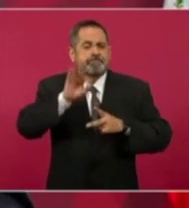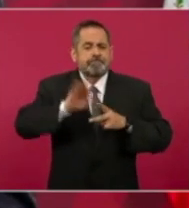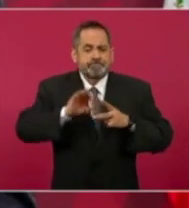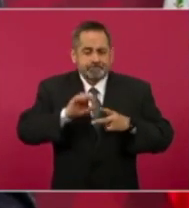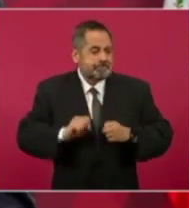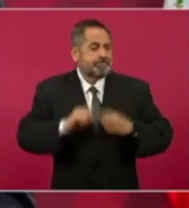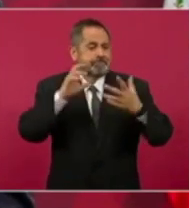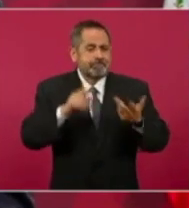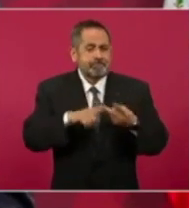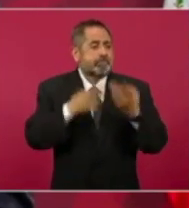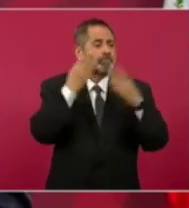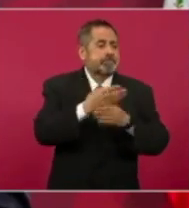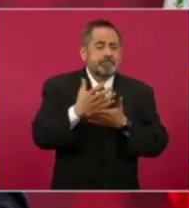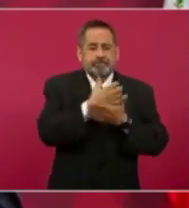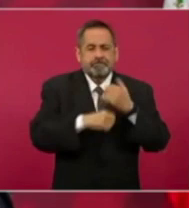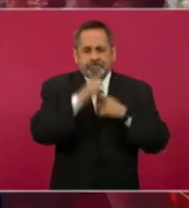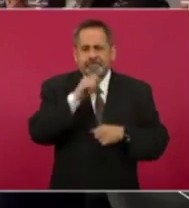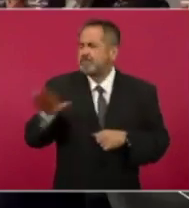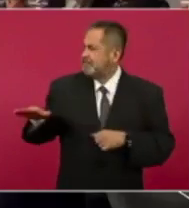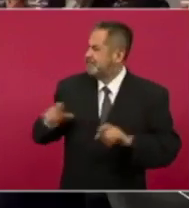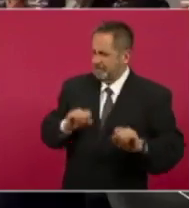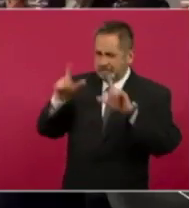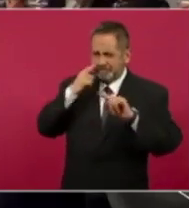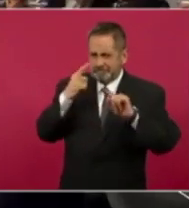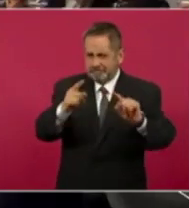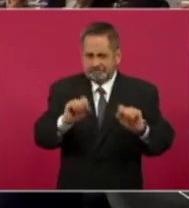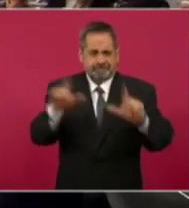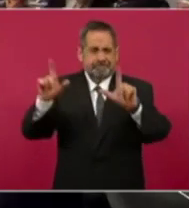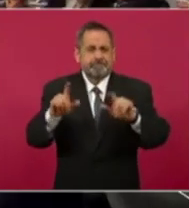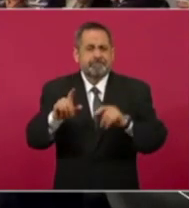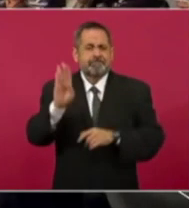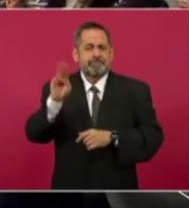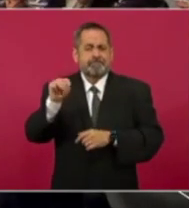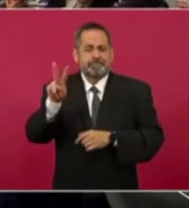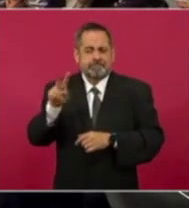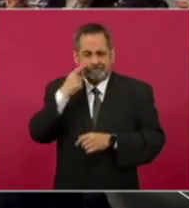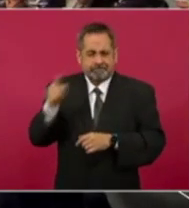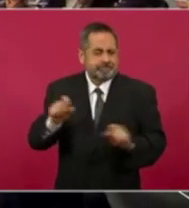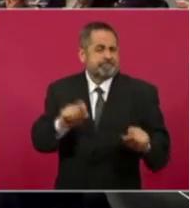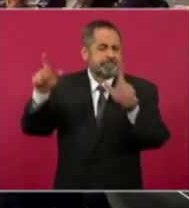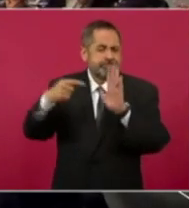o ganancias en bancos. A ver, ¿por qué no ponen lo de bolsa de valores?